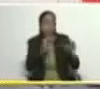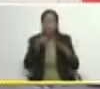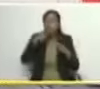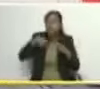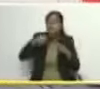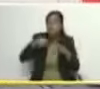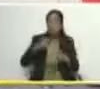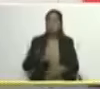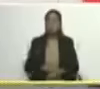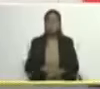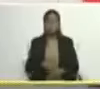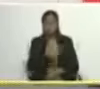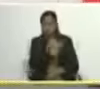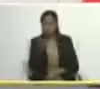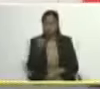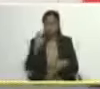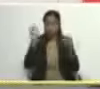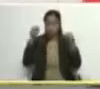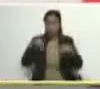¿De acuerdo?